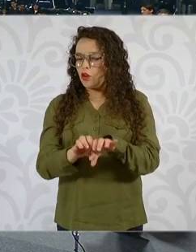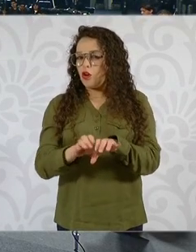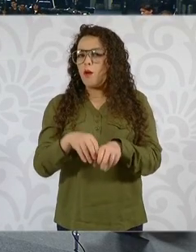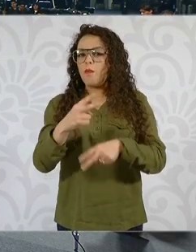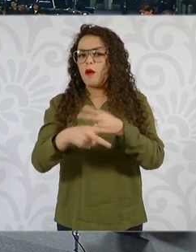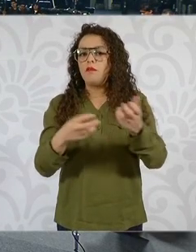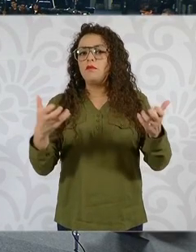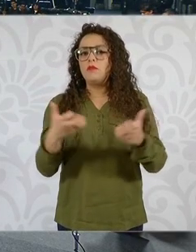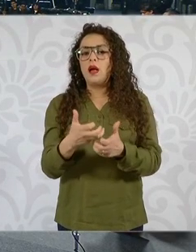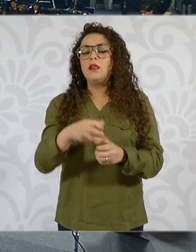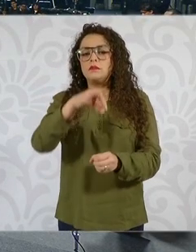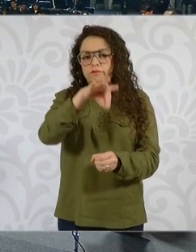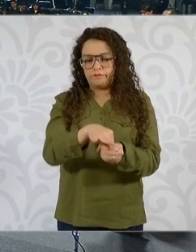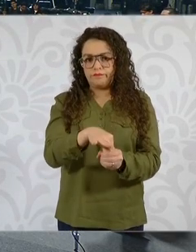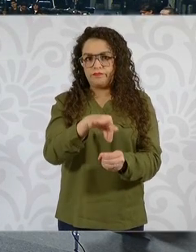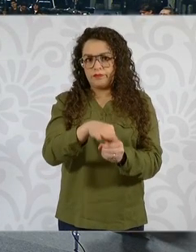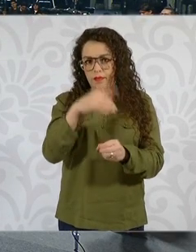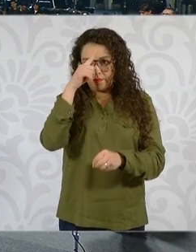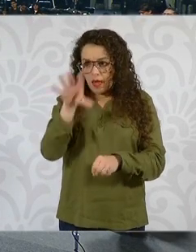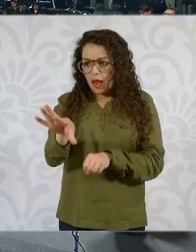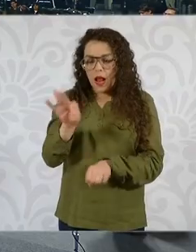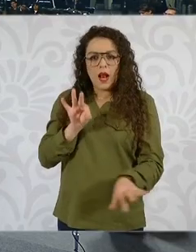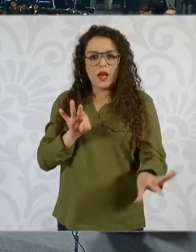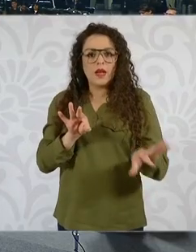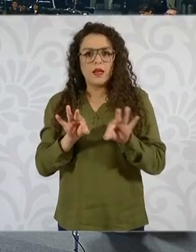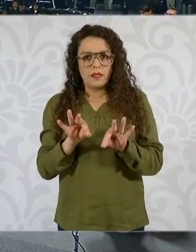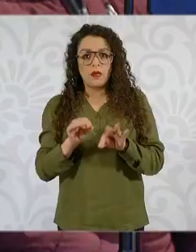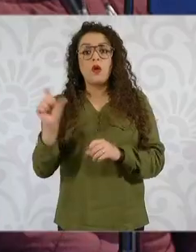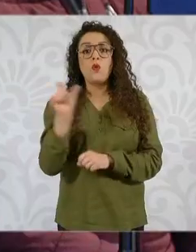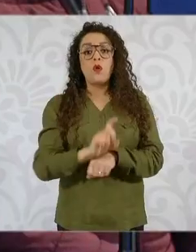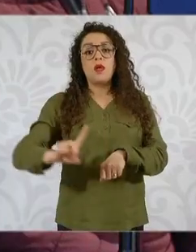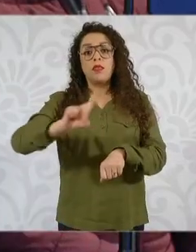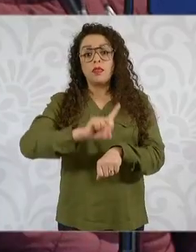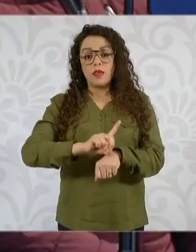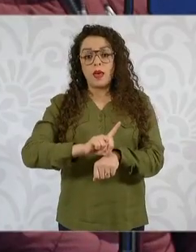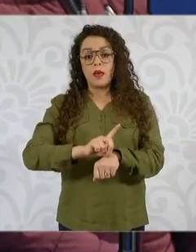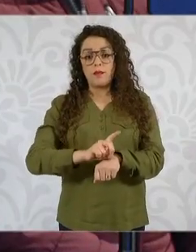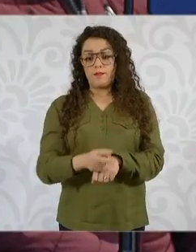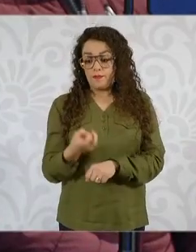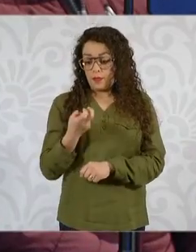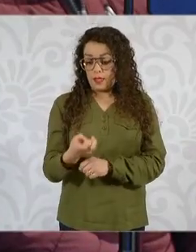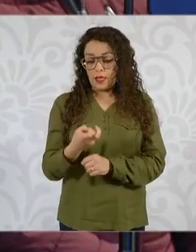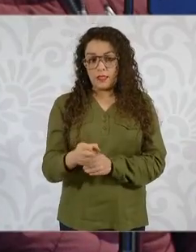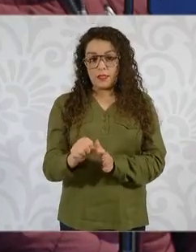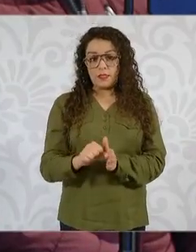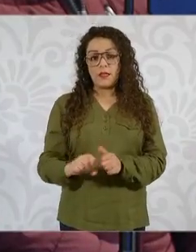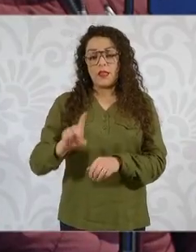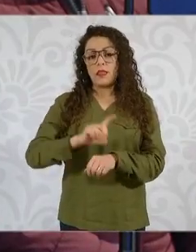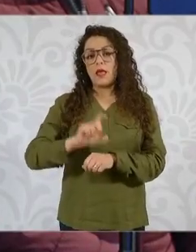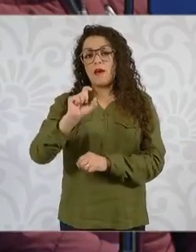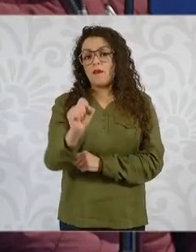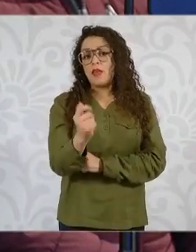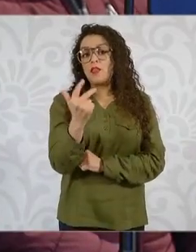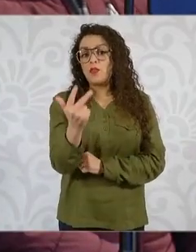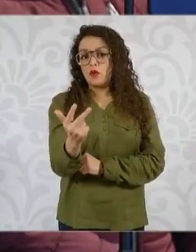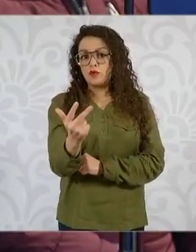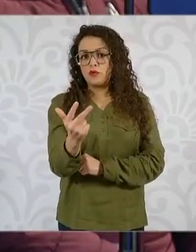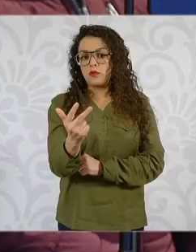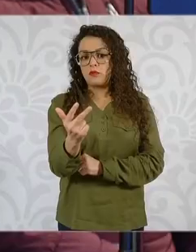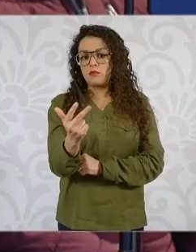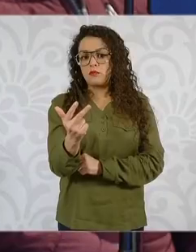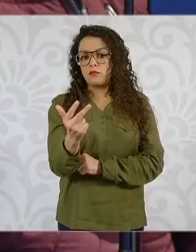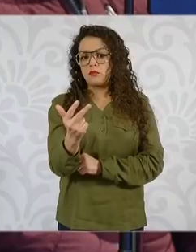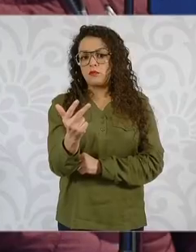ya se darán para el día 28 del presente no sé cuál sería su opinión sobre